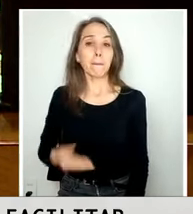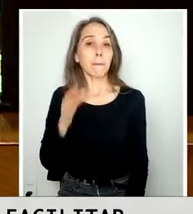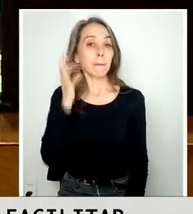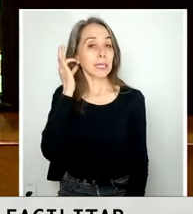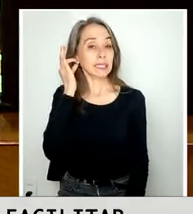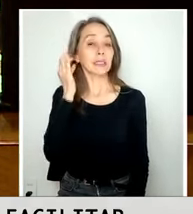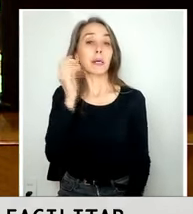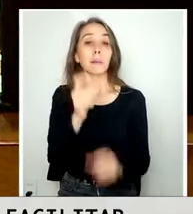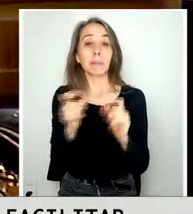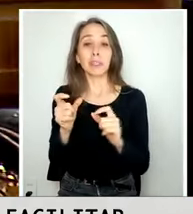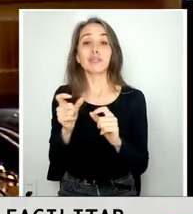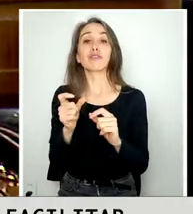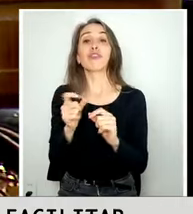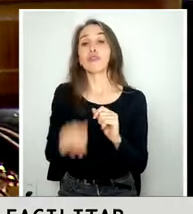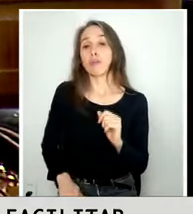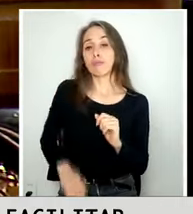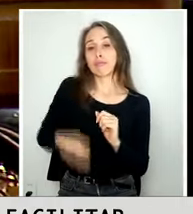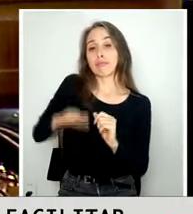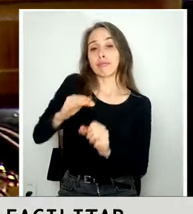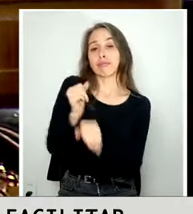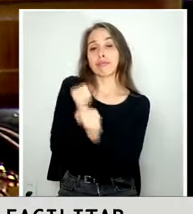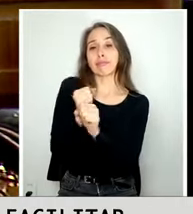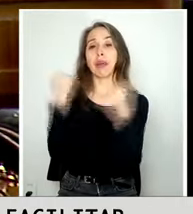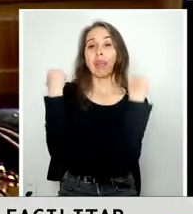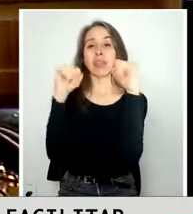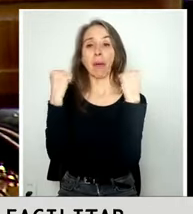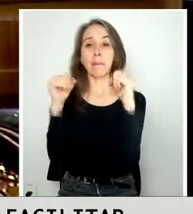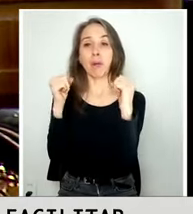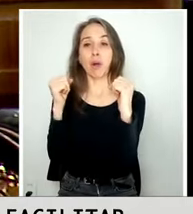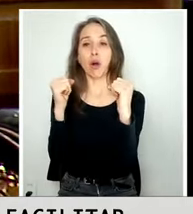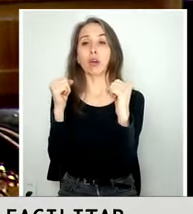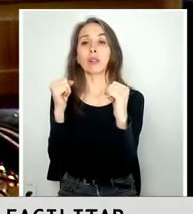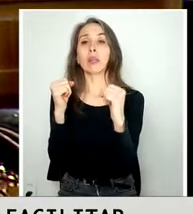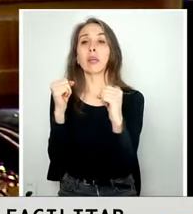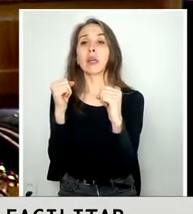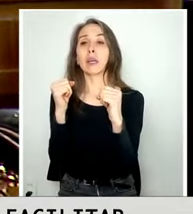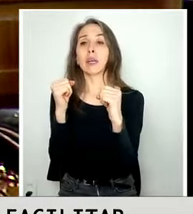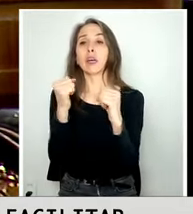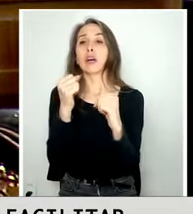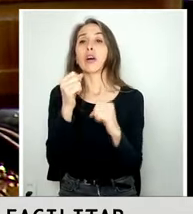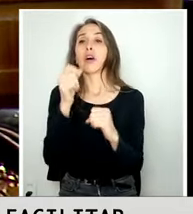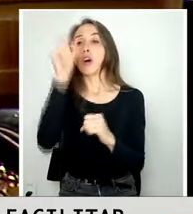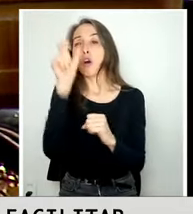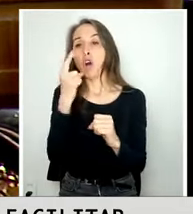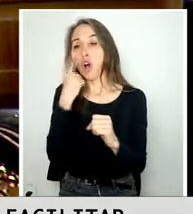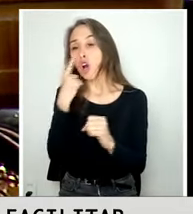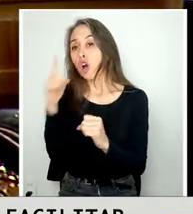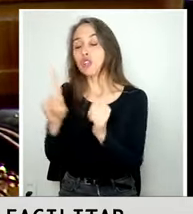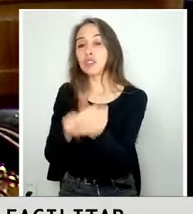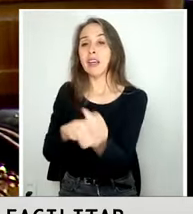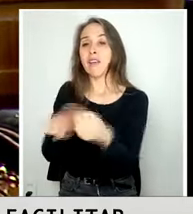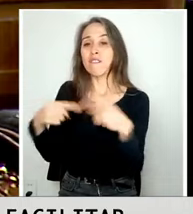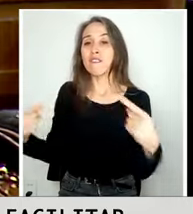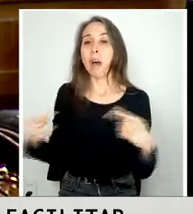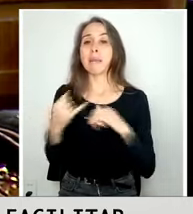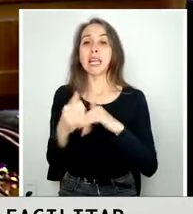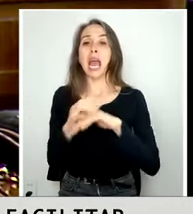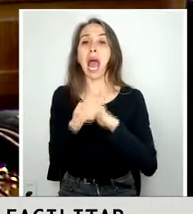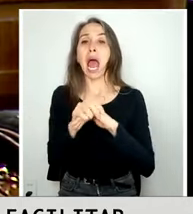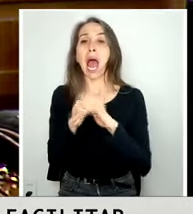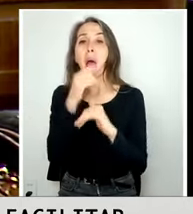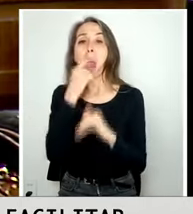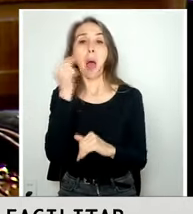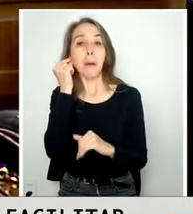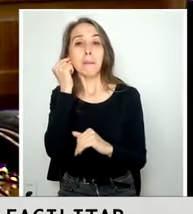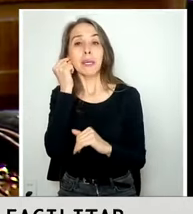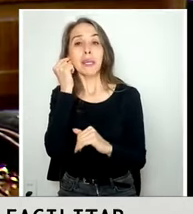deportiva o han estado cerca de un proceso personal de algún pariente algún amigo alguna amiga que termina en un